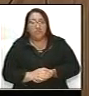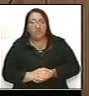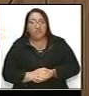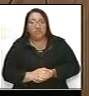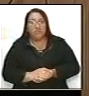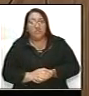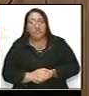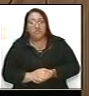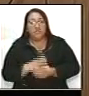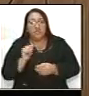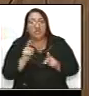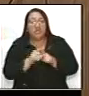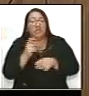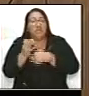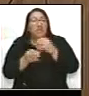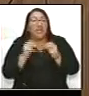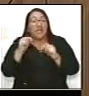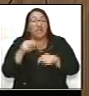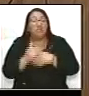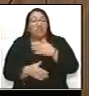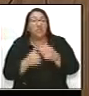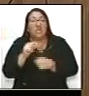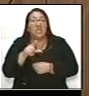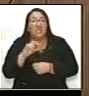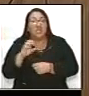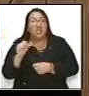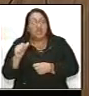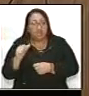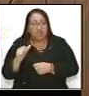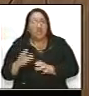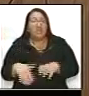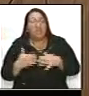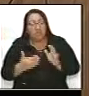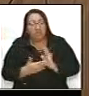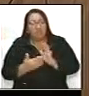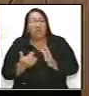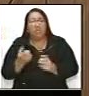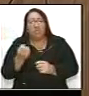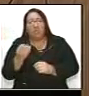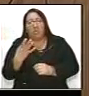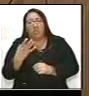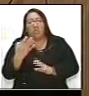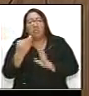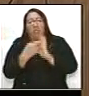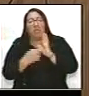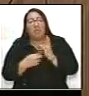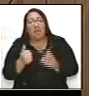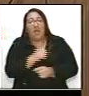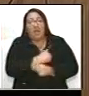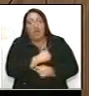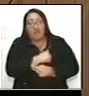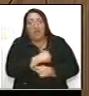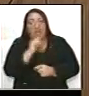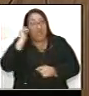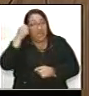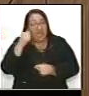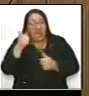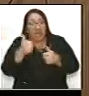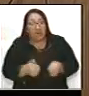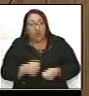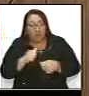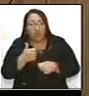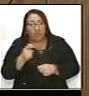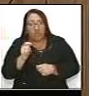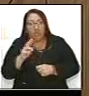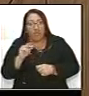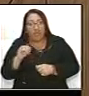y refiere que en este proceso de licenciamiento se han presentado 4 programas académicos, como son Ingeniería Agronómica